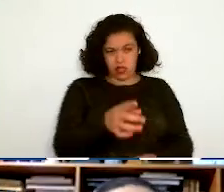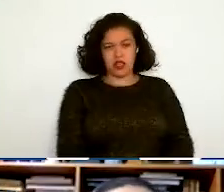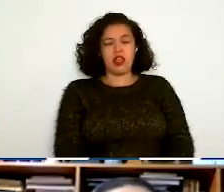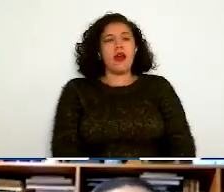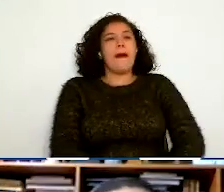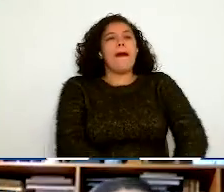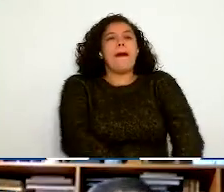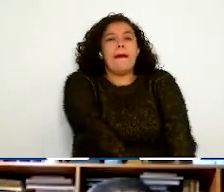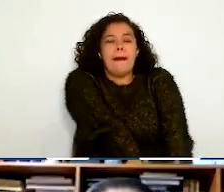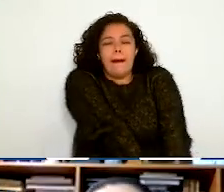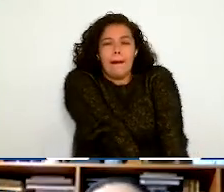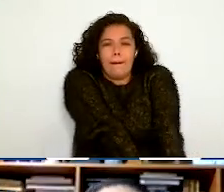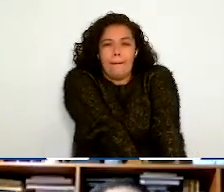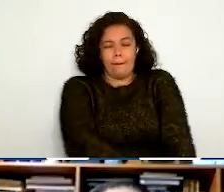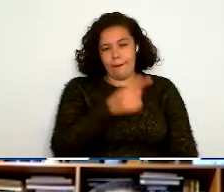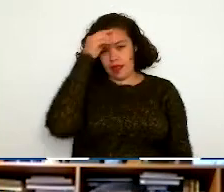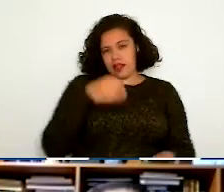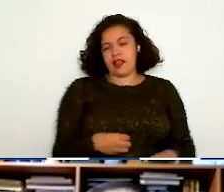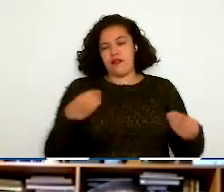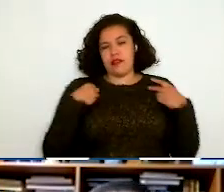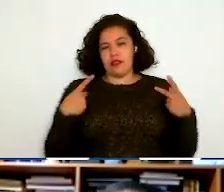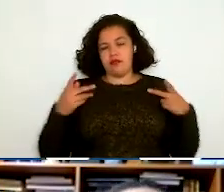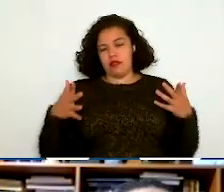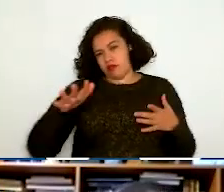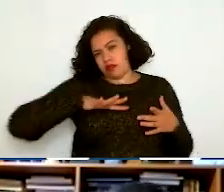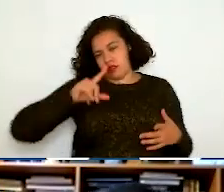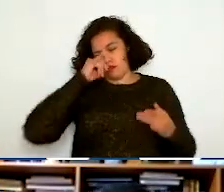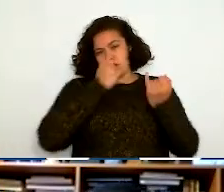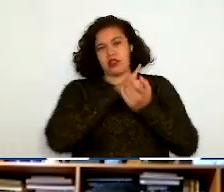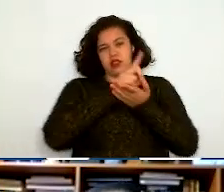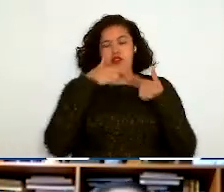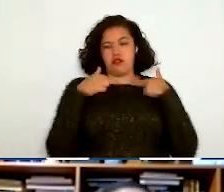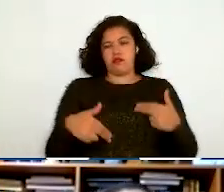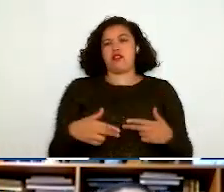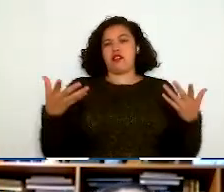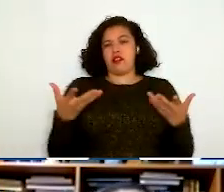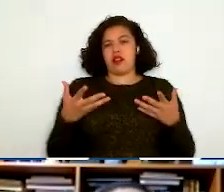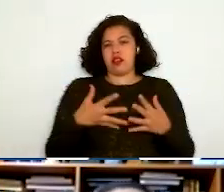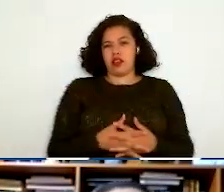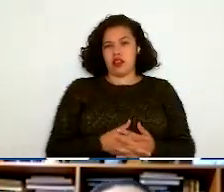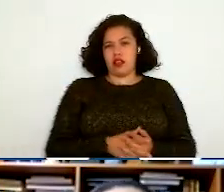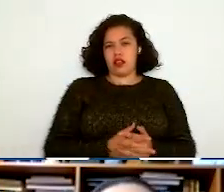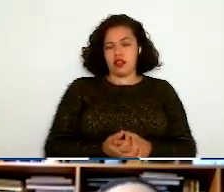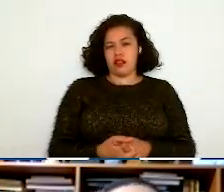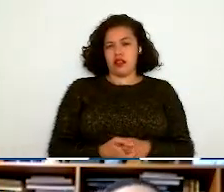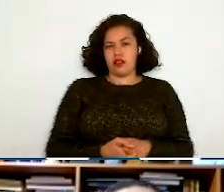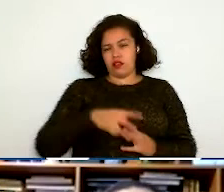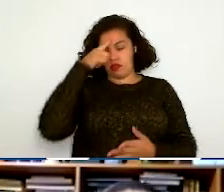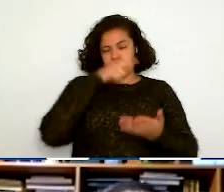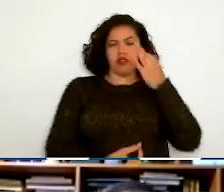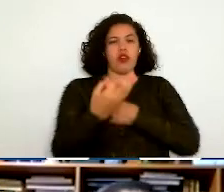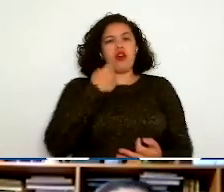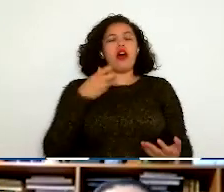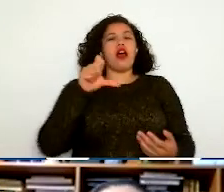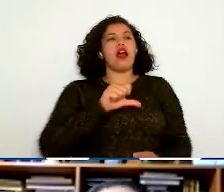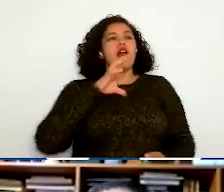disminuir la calidad de vida de la persona, sino también de vulnerar un derecho humano. Yo creo que pues todos los que estamos aquí justo, estamos en